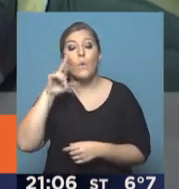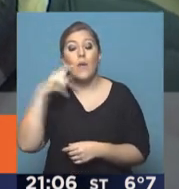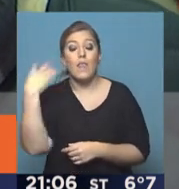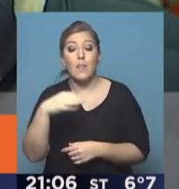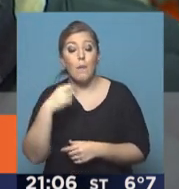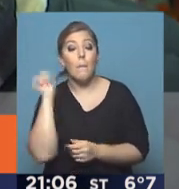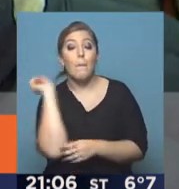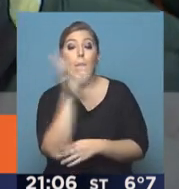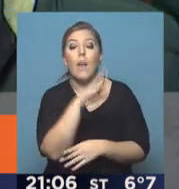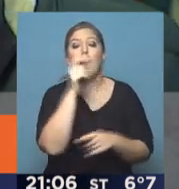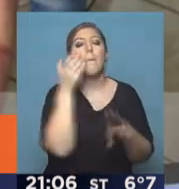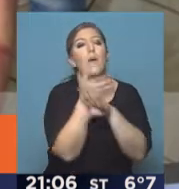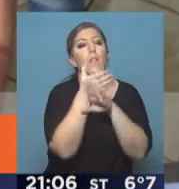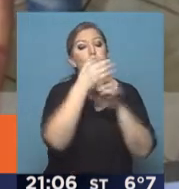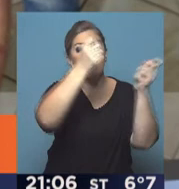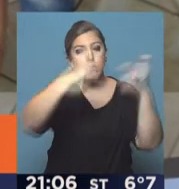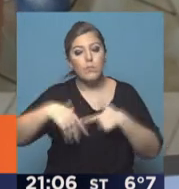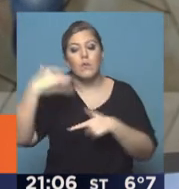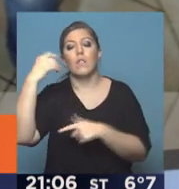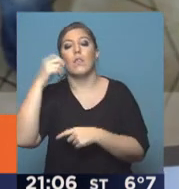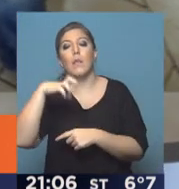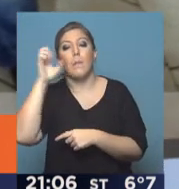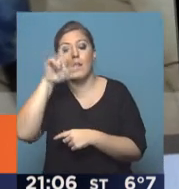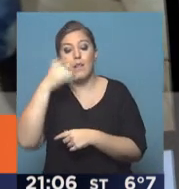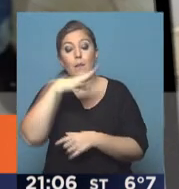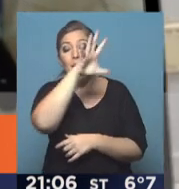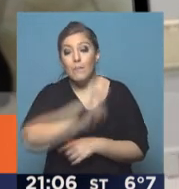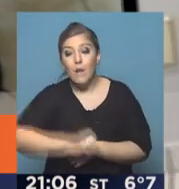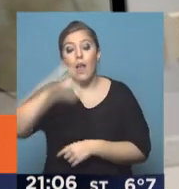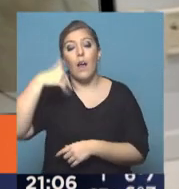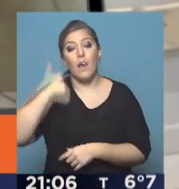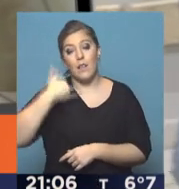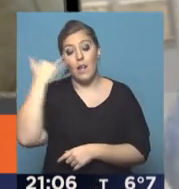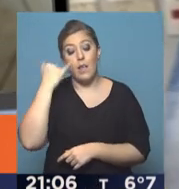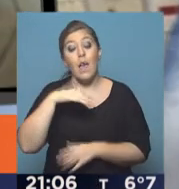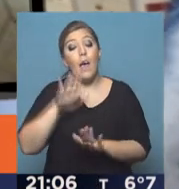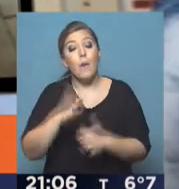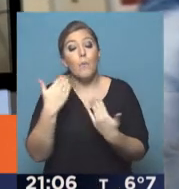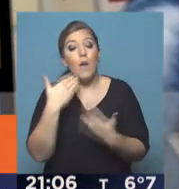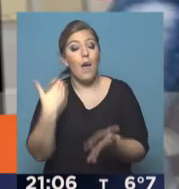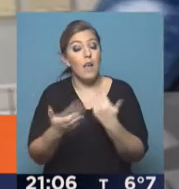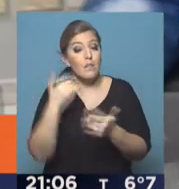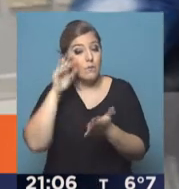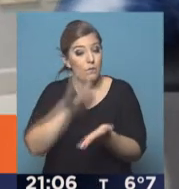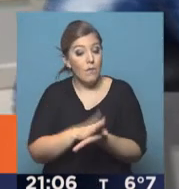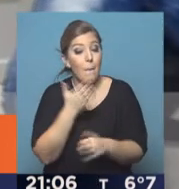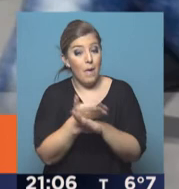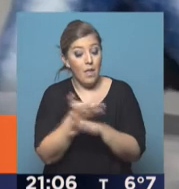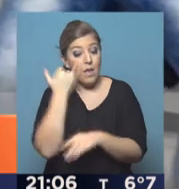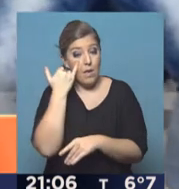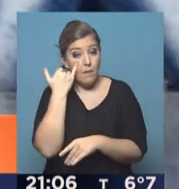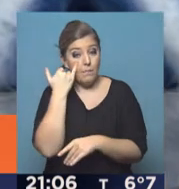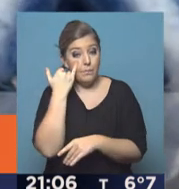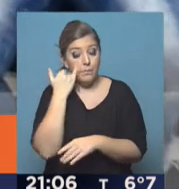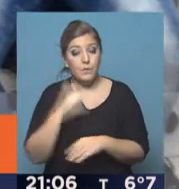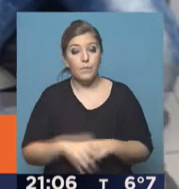pidiendo la extradición de pérez corradi para ser trasladado de nuestro país y pérez corradi podrá ganarse a ese pedido y hacer